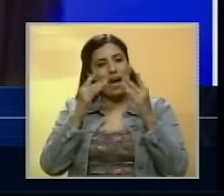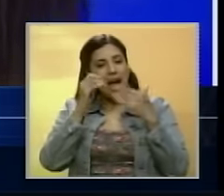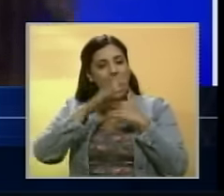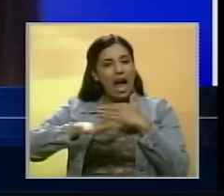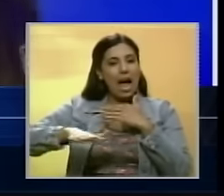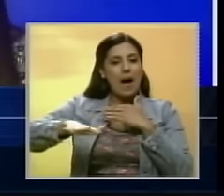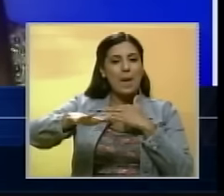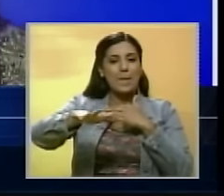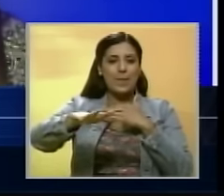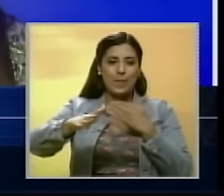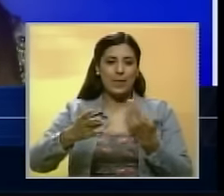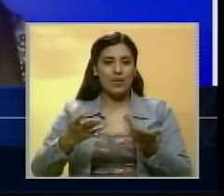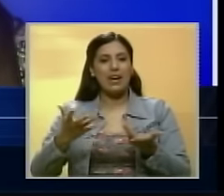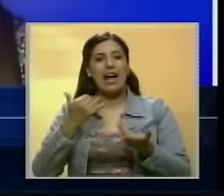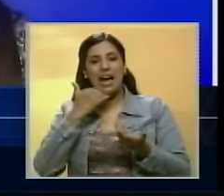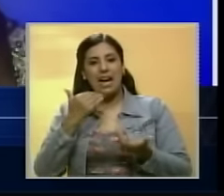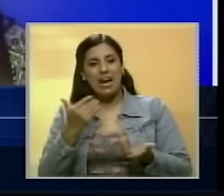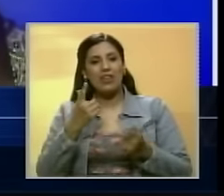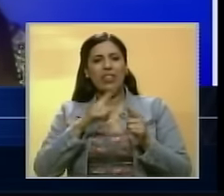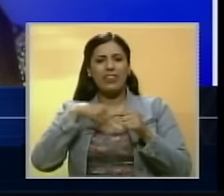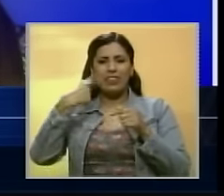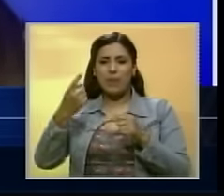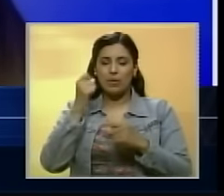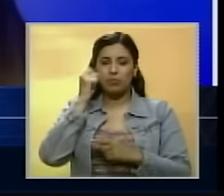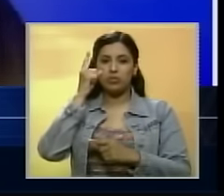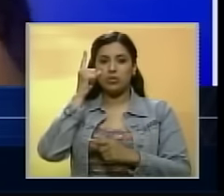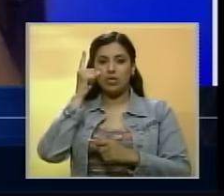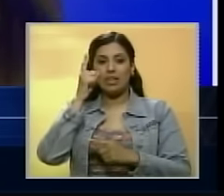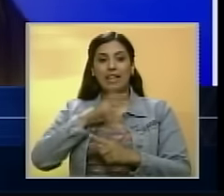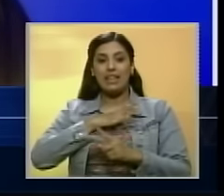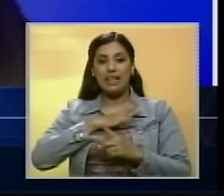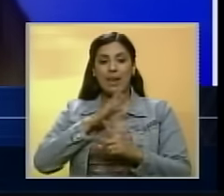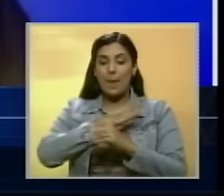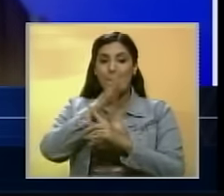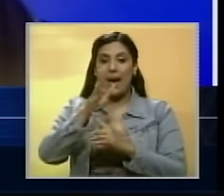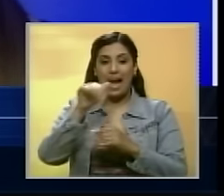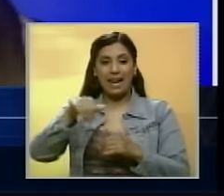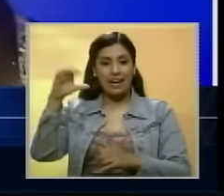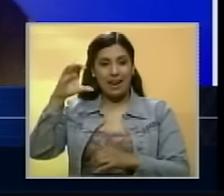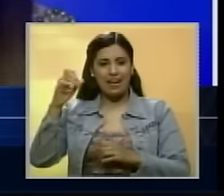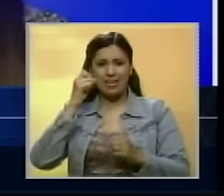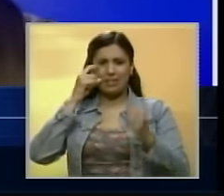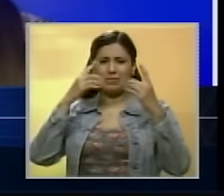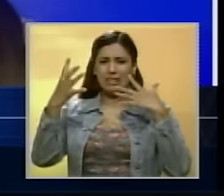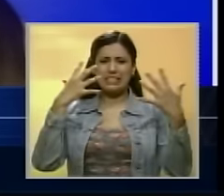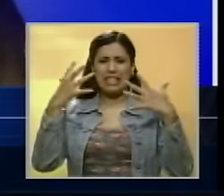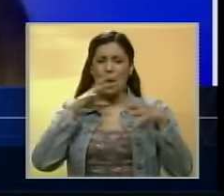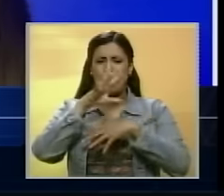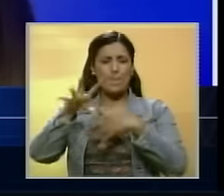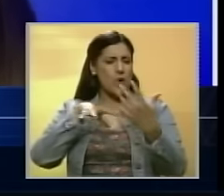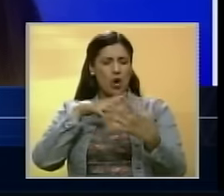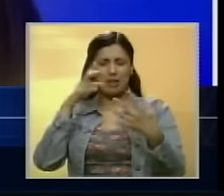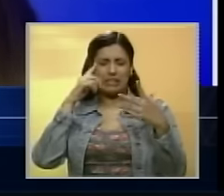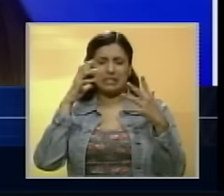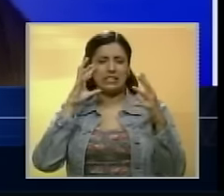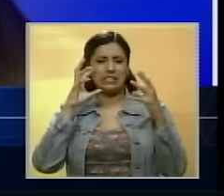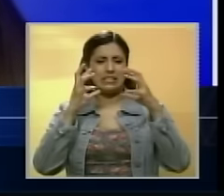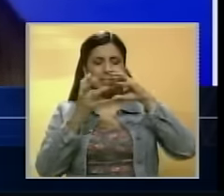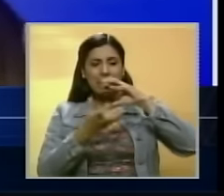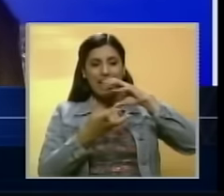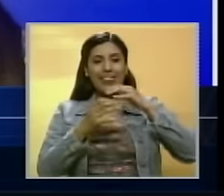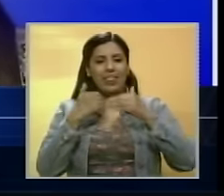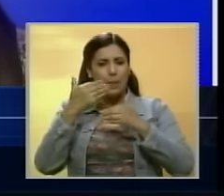enero por decirlo de alguna manera y de repente tiene que llega a la ciudad y se le presentan tantas adversidades que ella con el